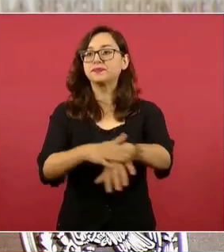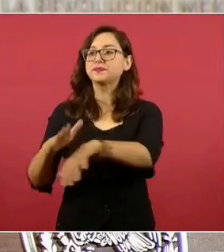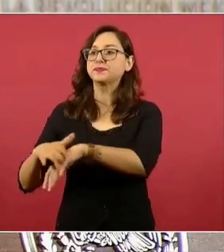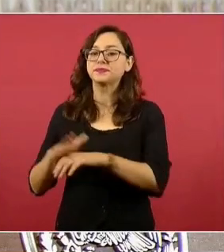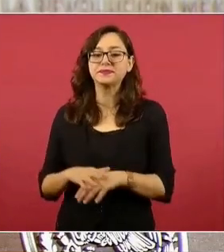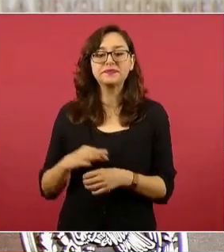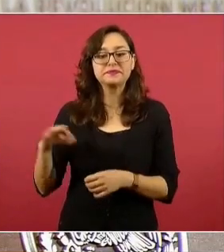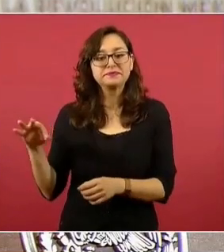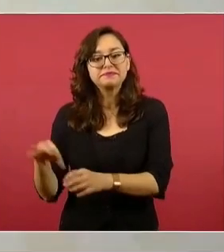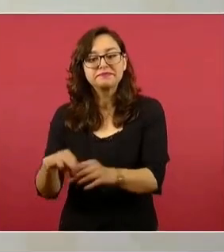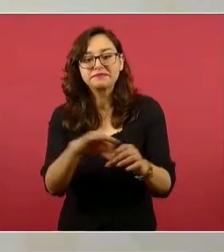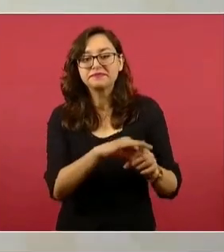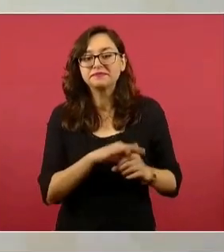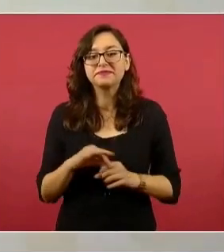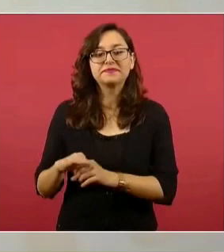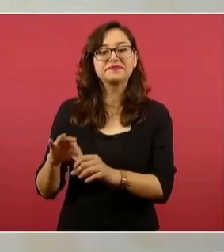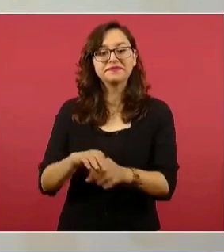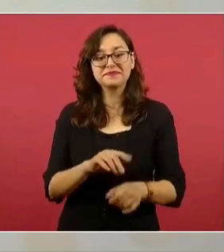¿Y cuál fue el resultado?